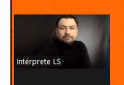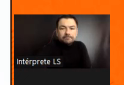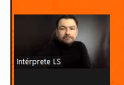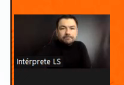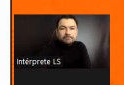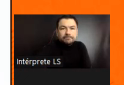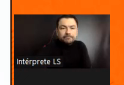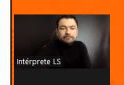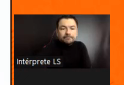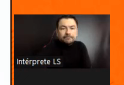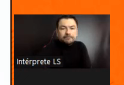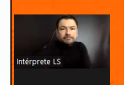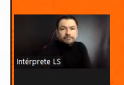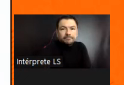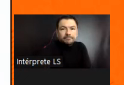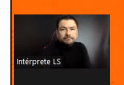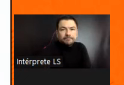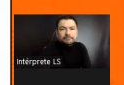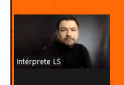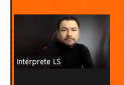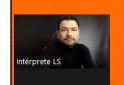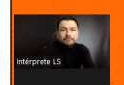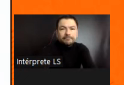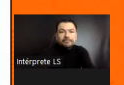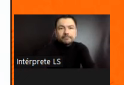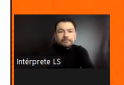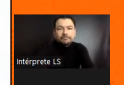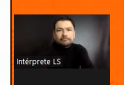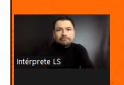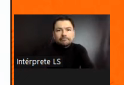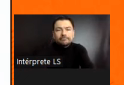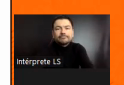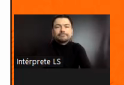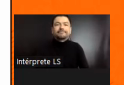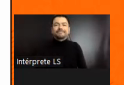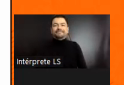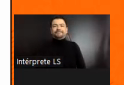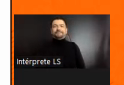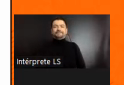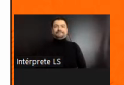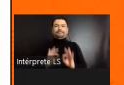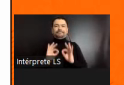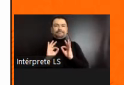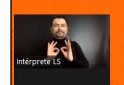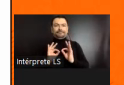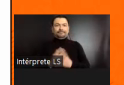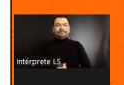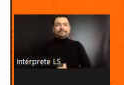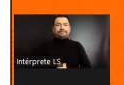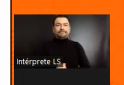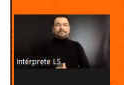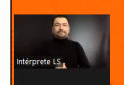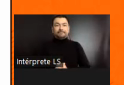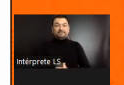De hecho, tengo 3 mensajes que quiero compartir con ustedes. Es muy claro. El primero, como mencioné, yo soy antropóloga cultural